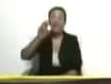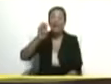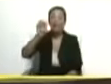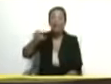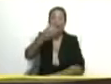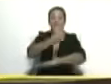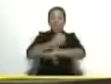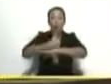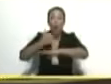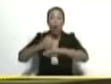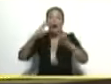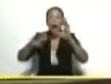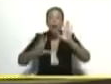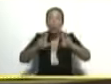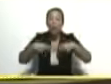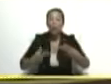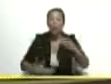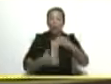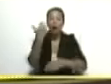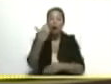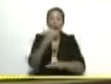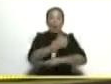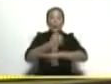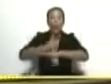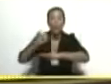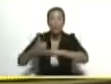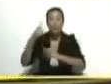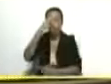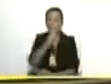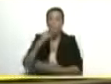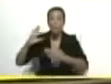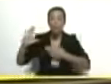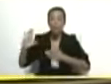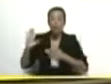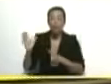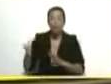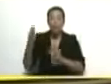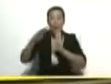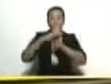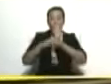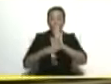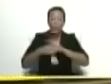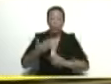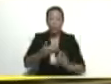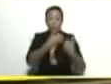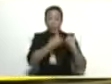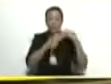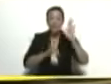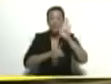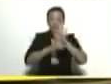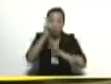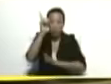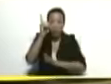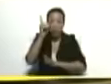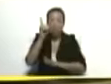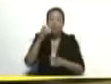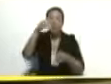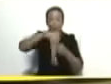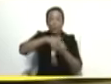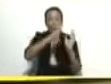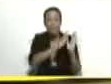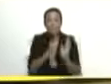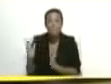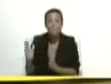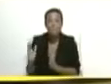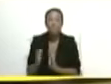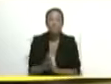que está destinado a cumplir importantes funciones en el desarrollo del cronograma